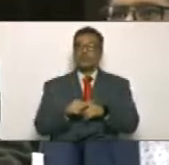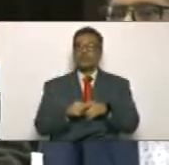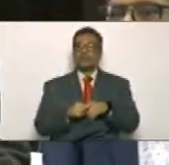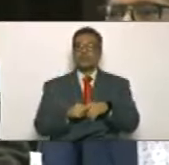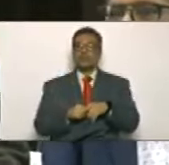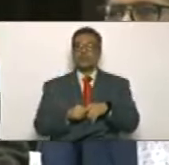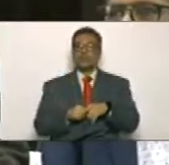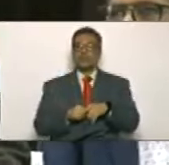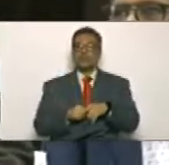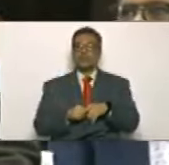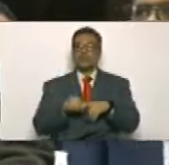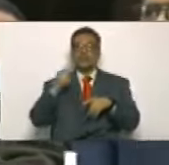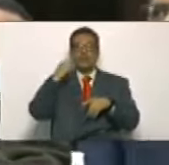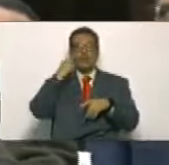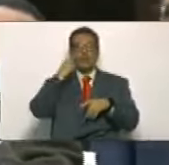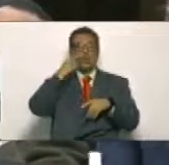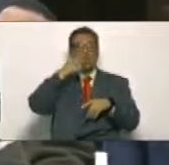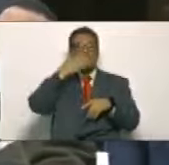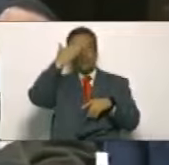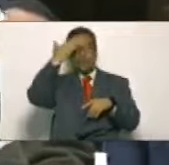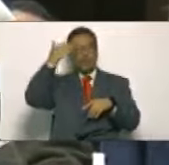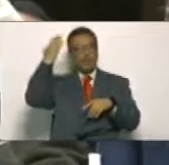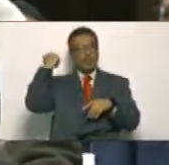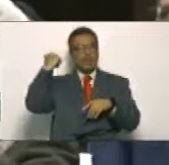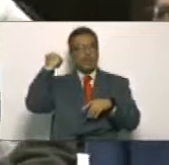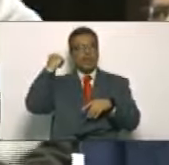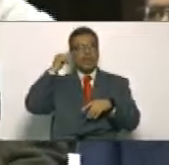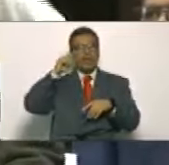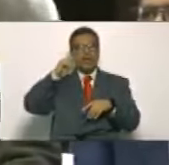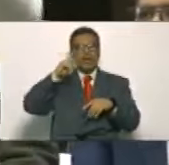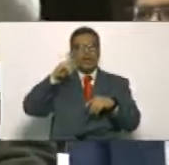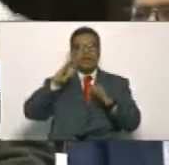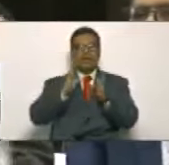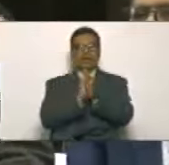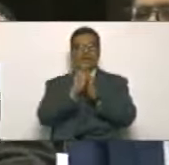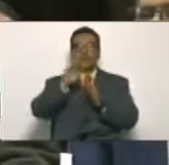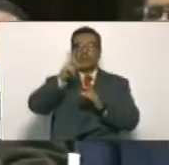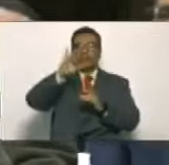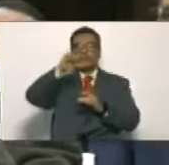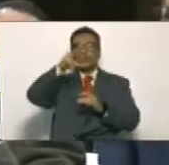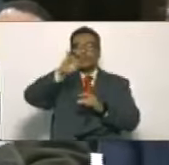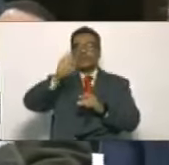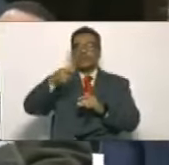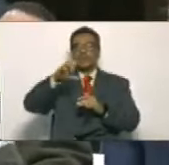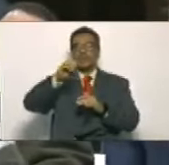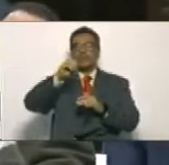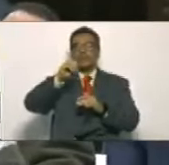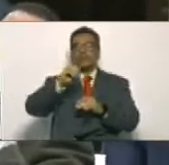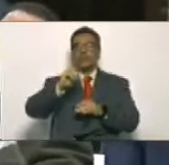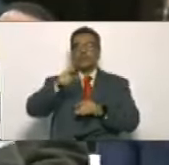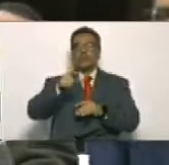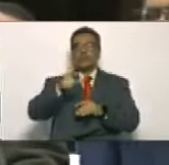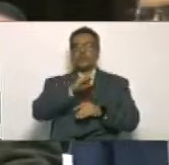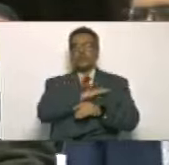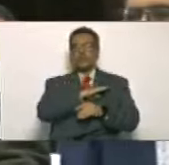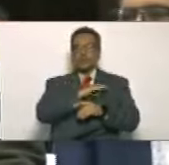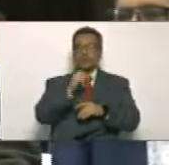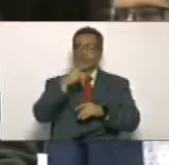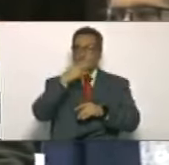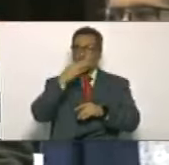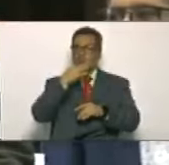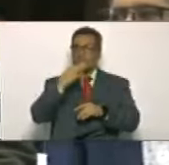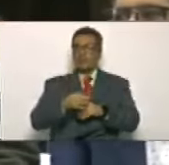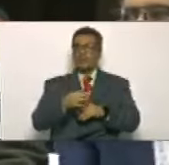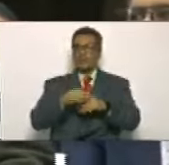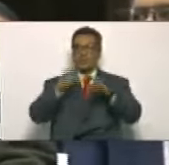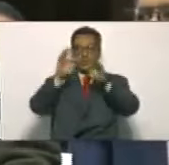el entonces olvidado pueblo de San Pedro de los San Antonio, San Diego de los Altos, autodidacta en buena parte